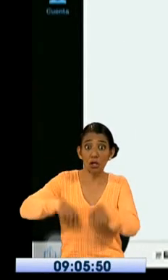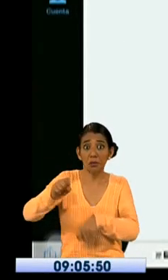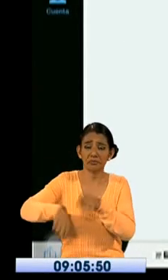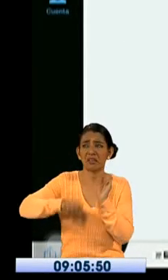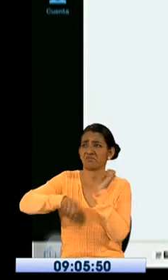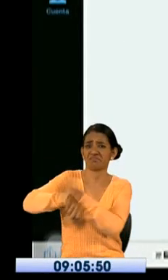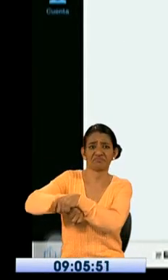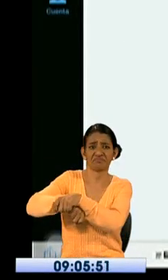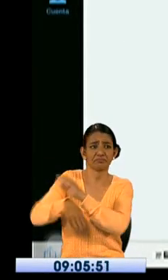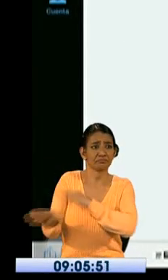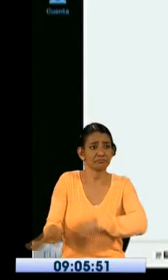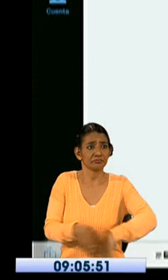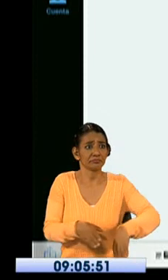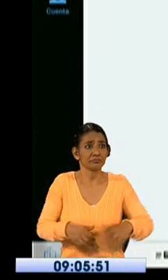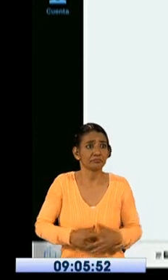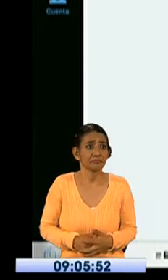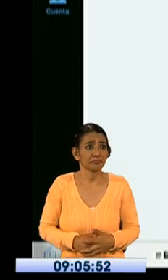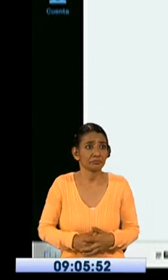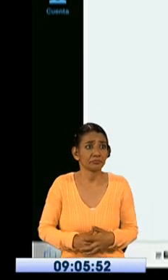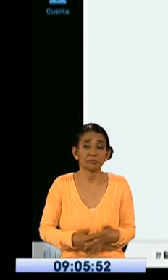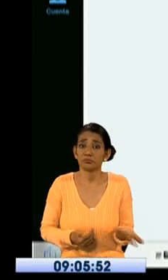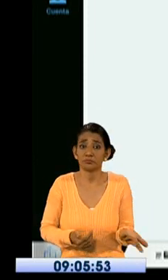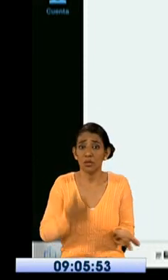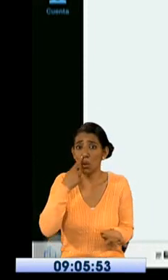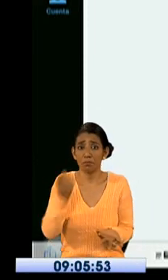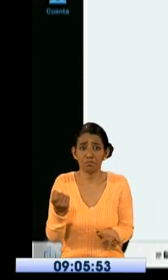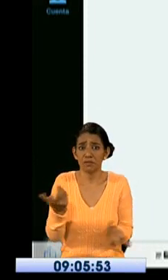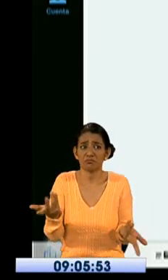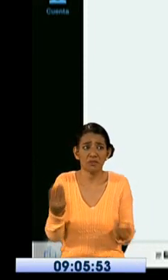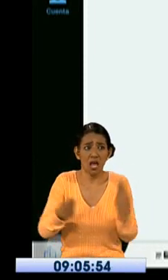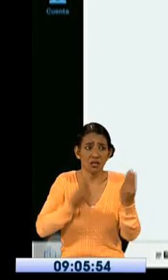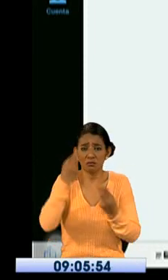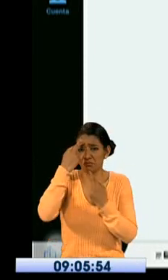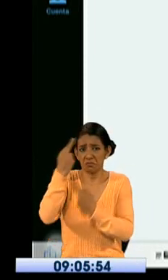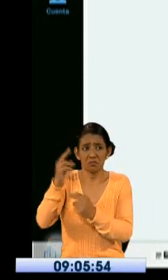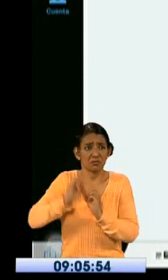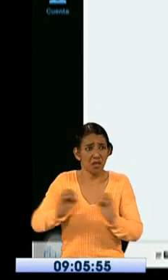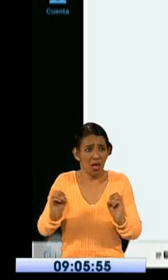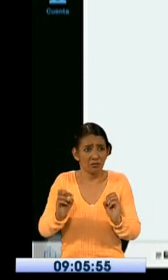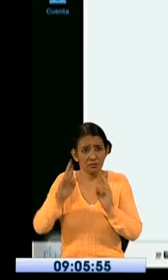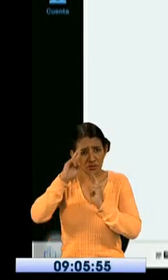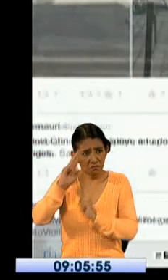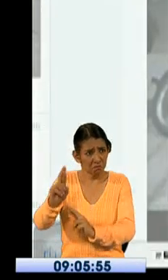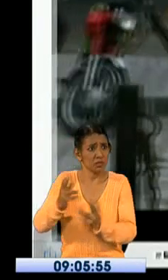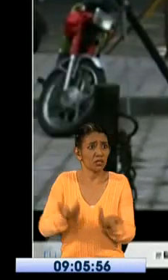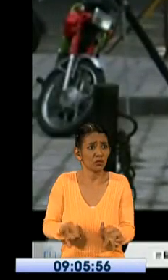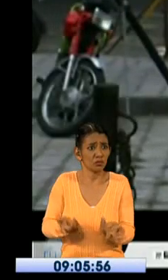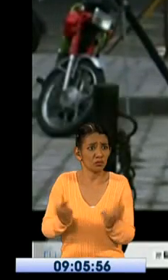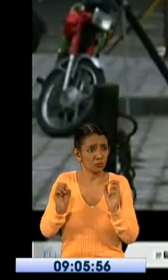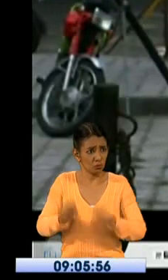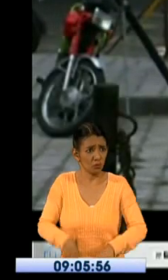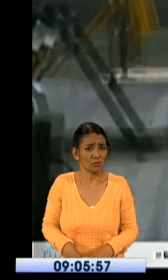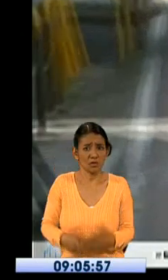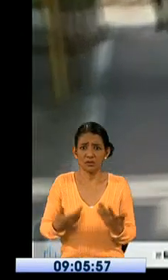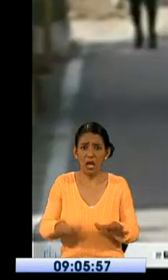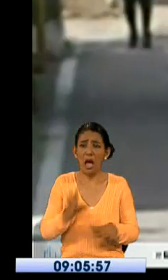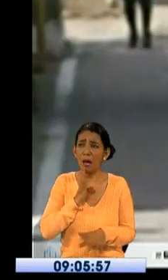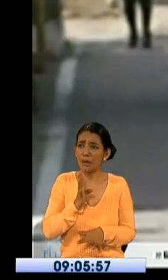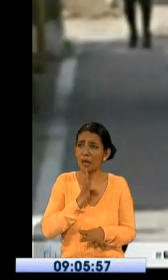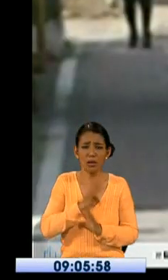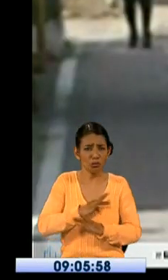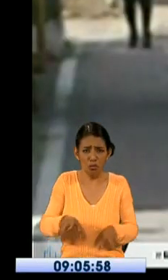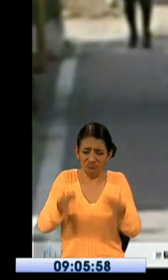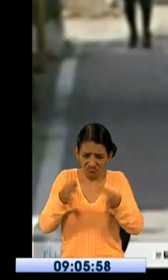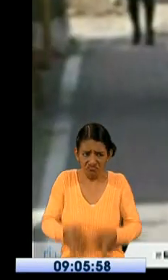Un chévere, guapo y bacán, no hay otra. Respeto en las vías, dejemos de hablar y tomemos medidas, dice este vecino que escribió.